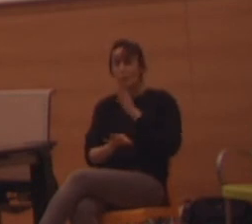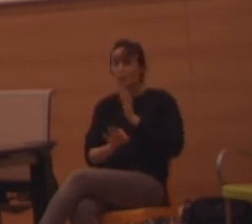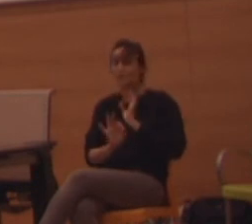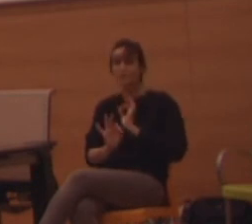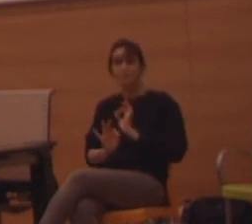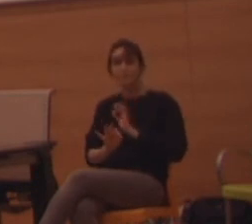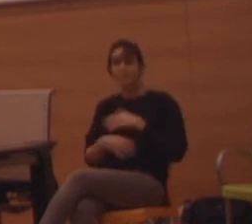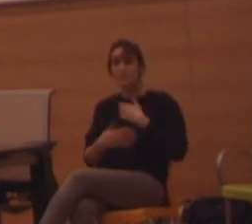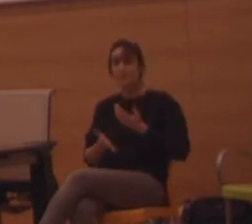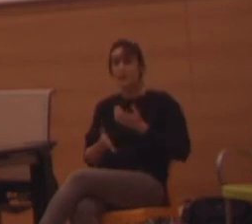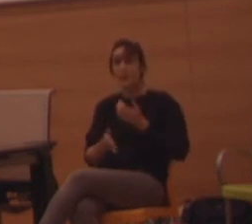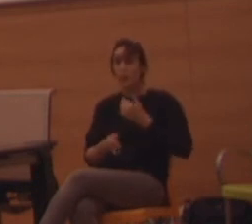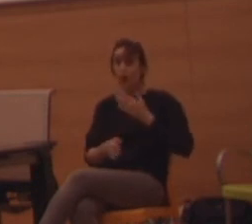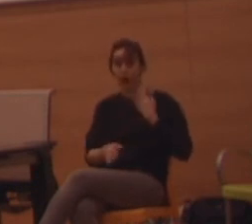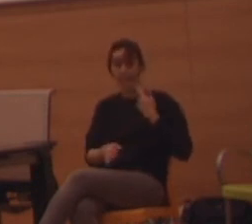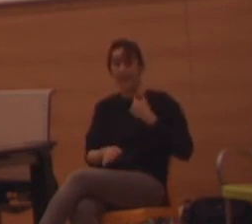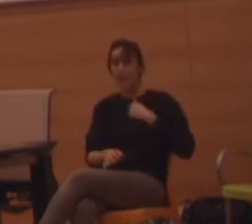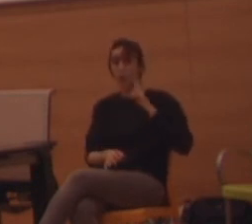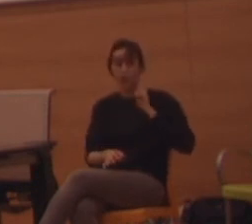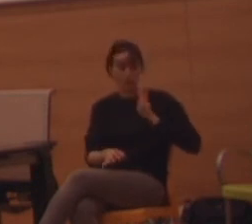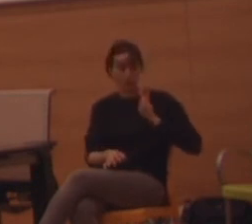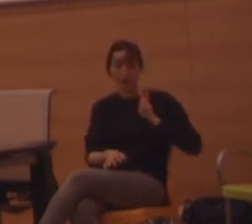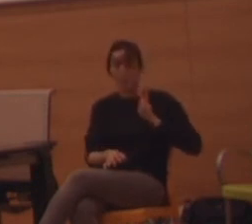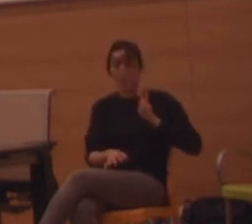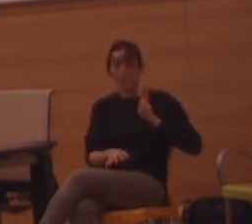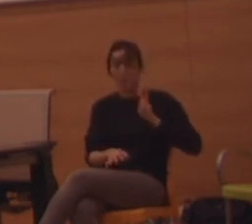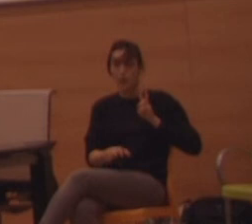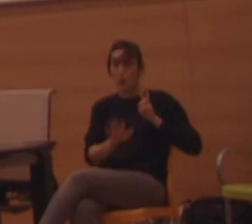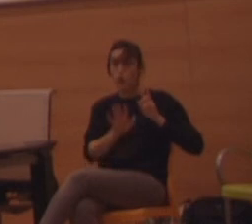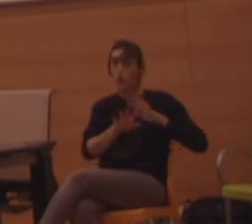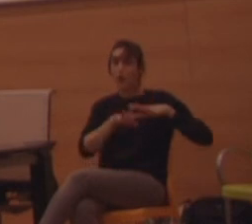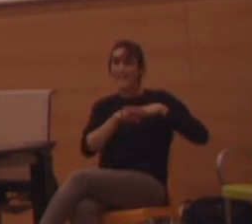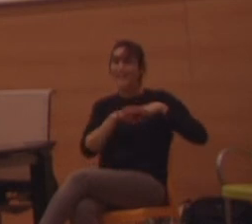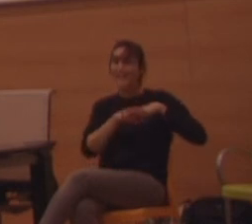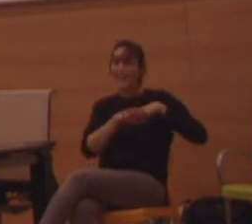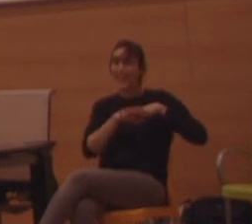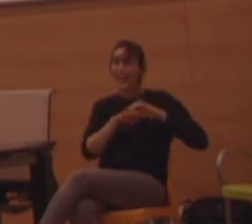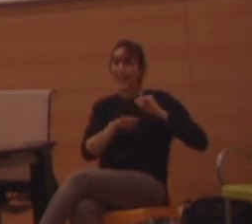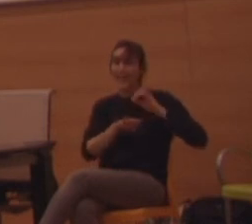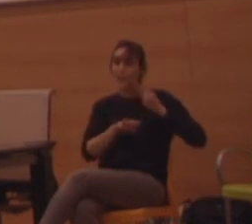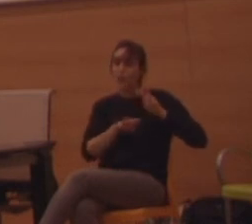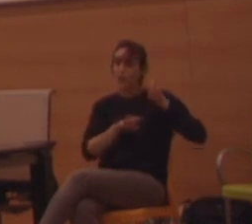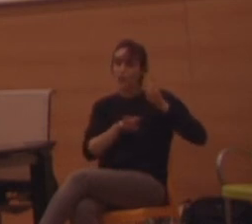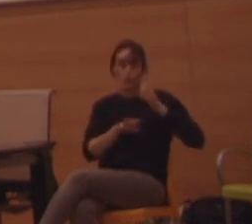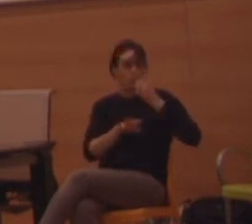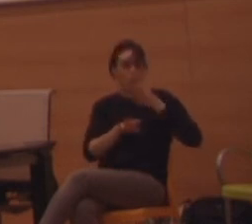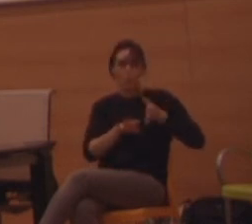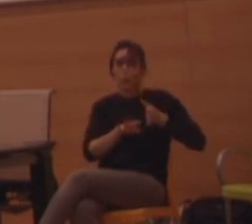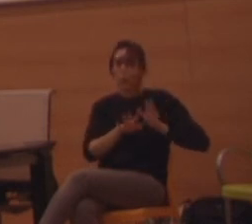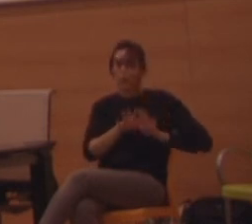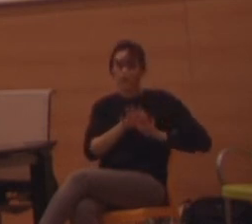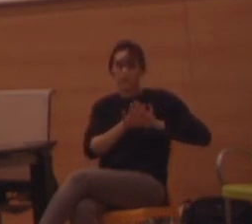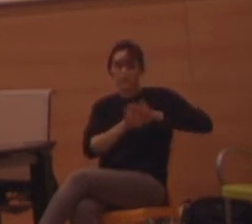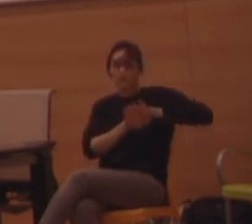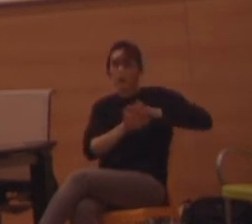no lo tenemos nosotros, pero fui a verlo, cuando le curaron, tiene el injerto todo bien prendido, menos una pequeña lesión aquí que cerrará por segunda intención si no